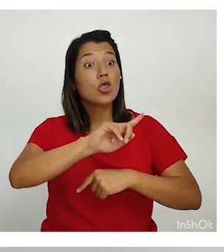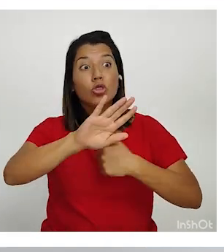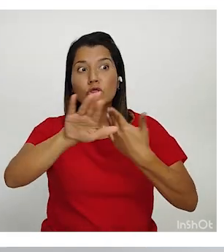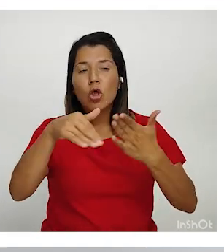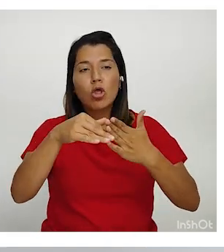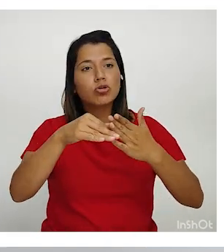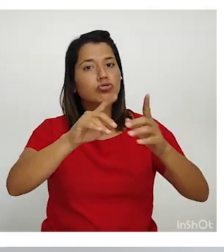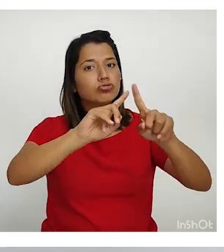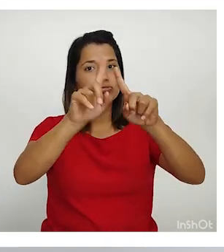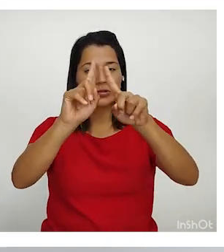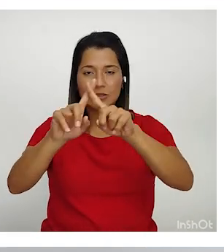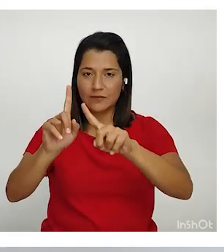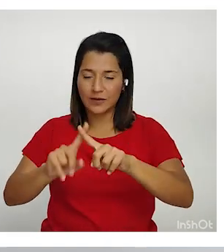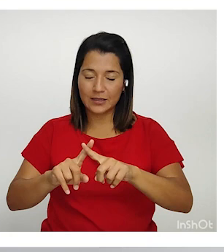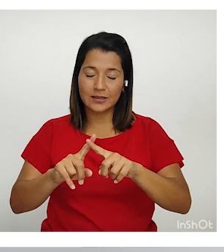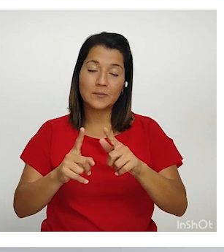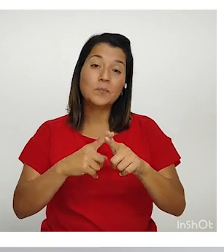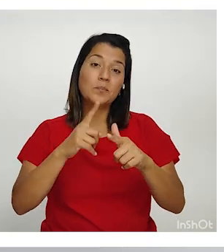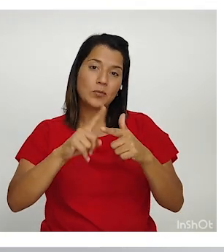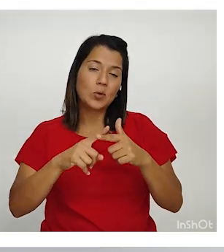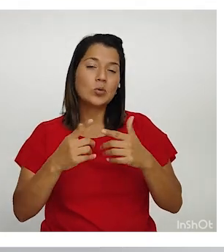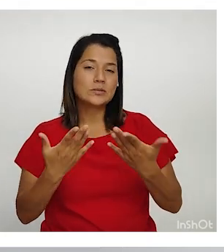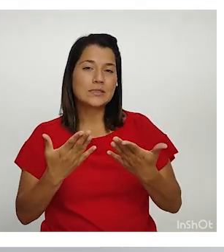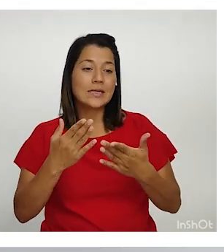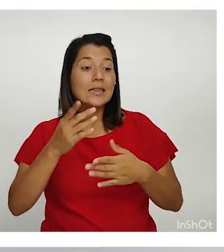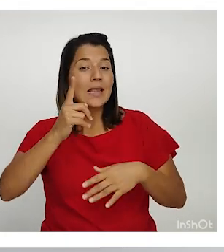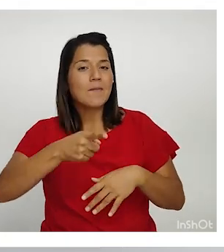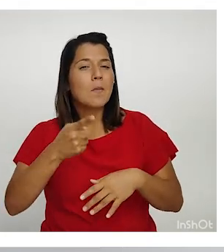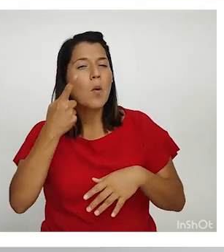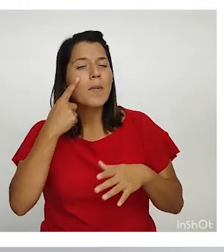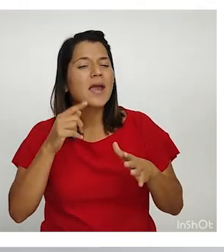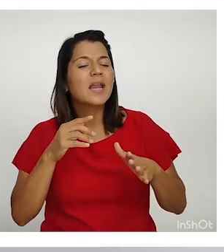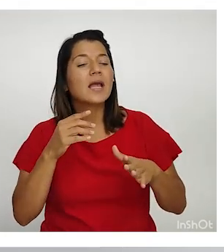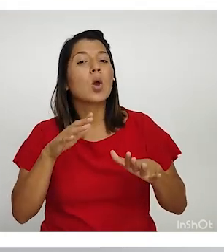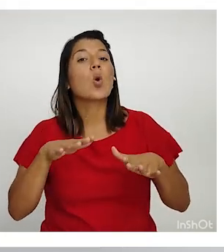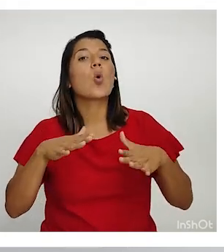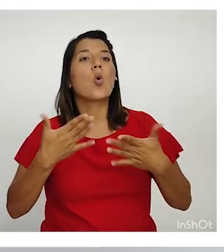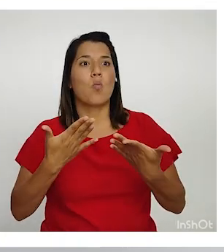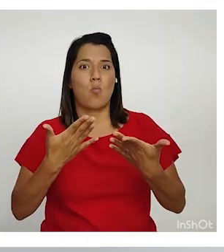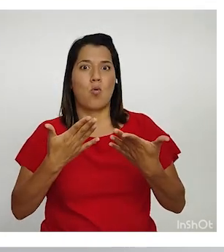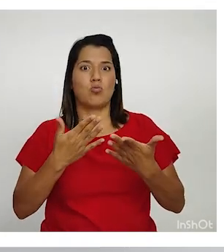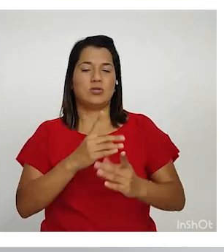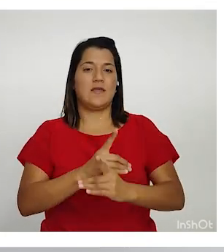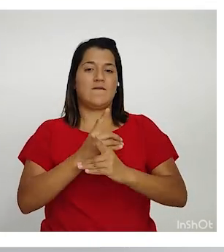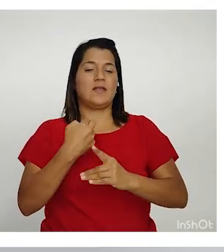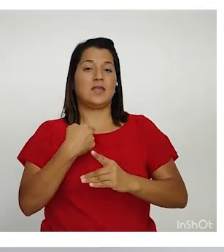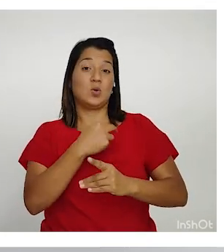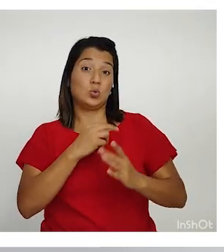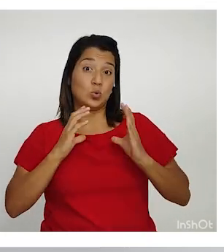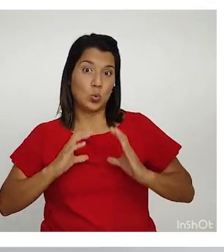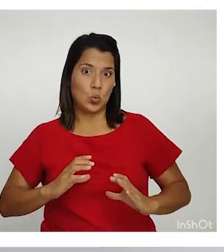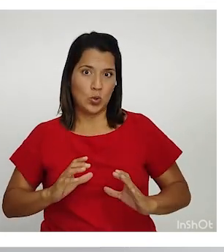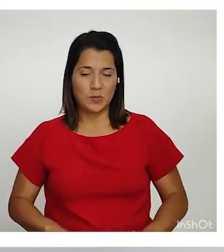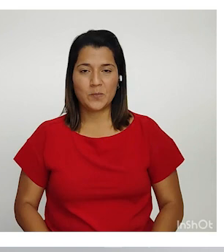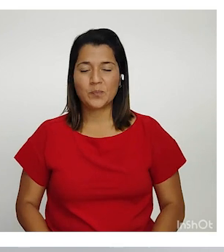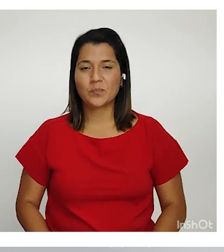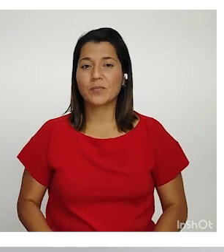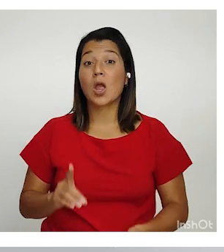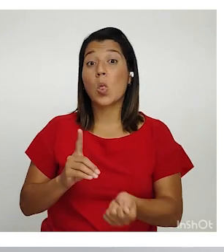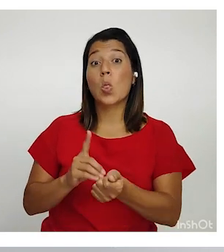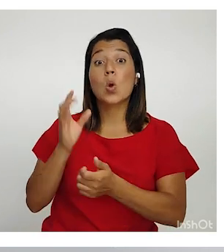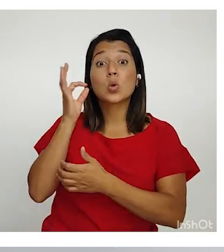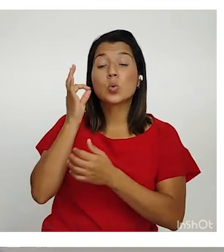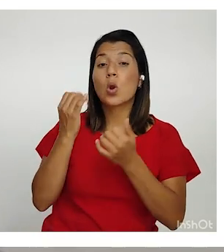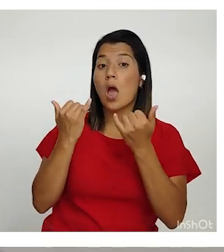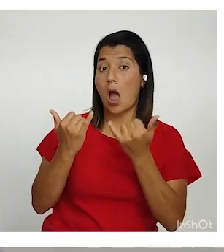somos diferentes y hay que ver la reacción inflamatoria que va a desencadenar nuestro cuerpo en ese momento.